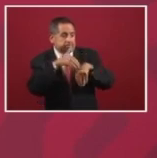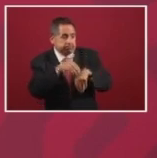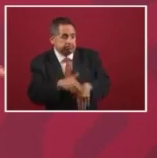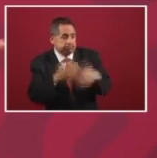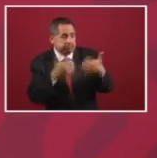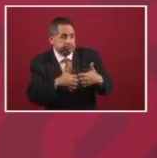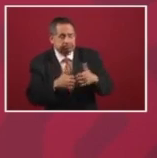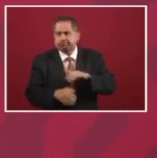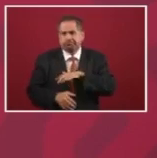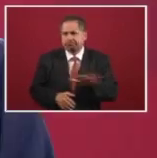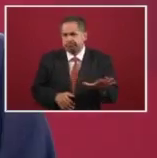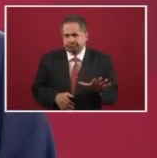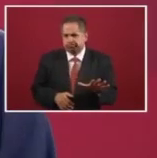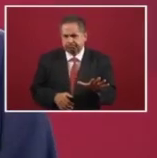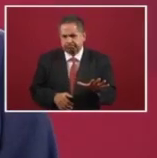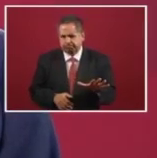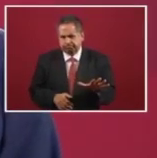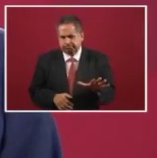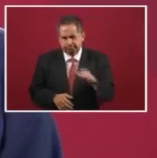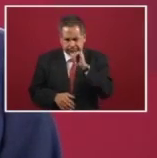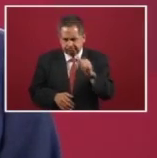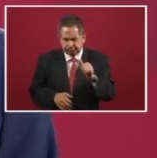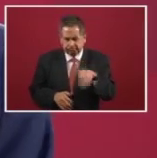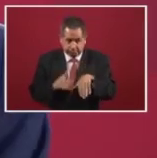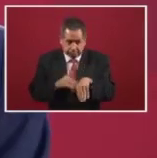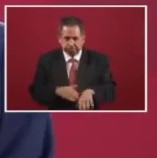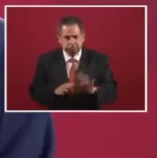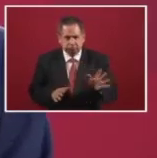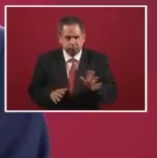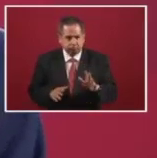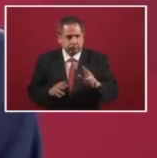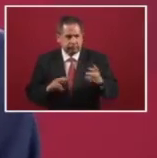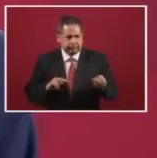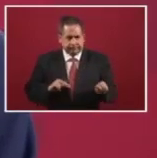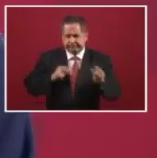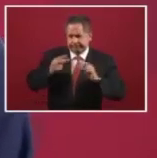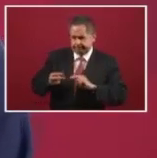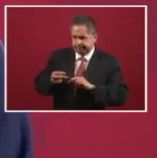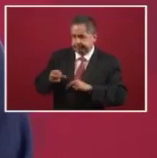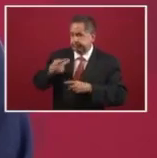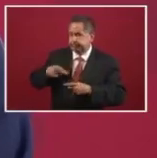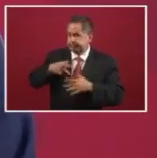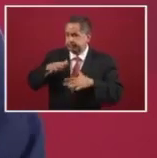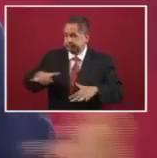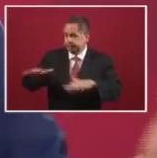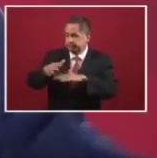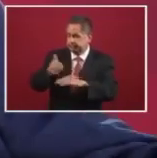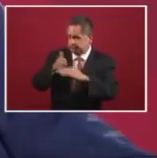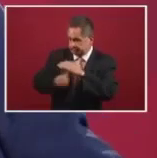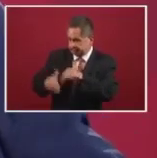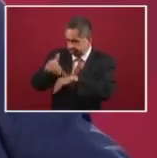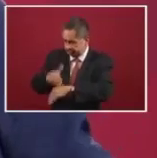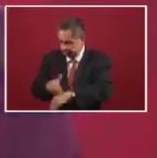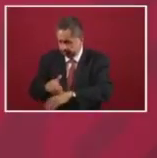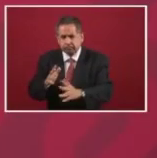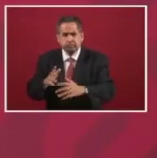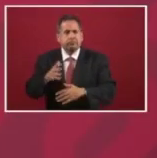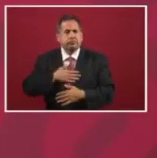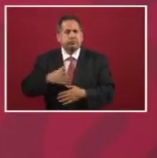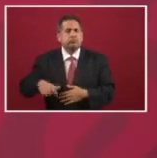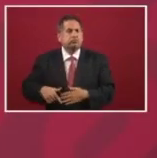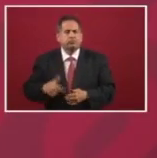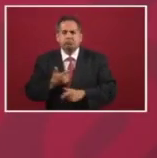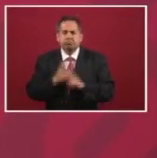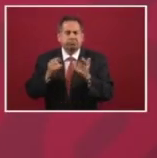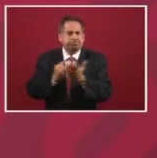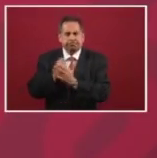de ningún grupo de interés creado, sino al servicio del pueblo, puede actuar con libertad.